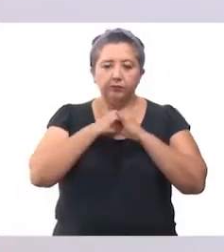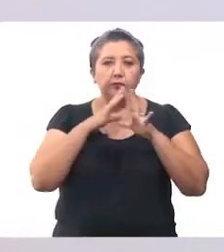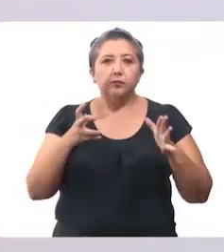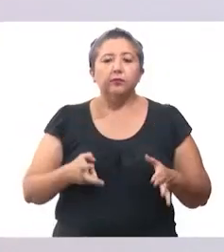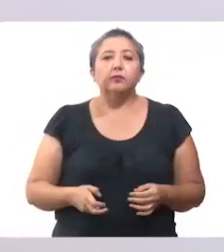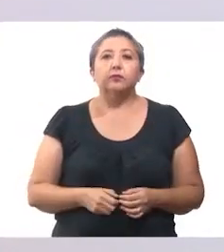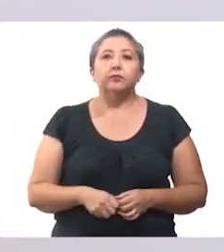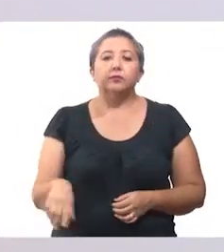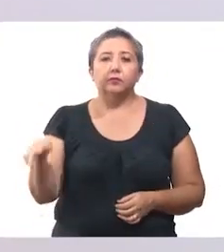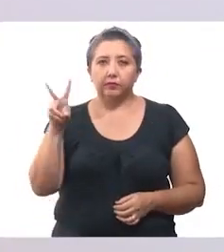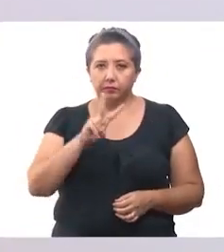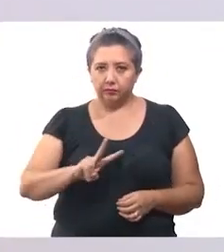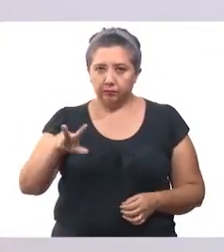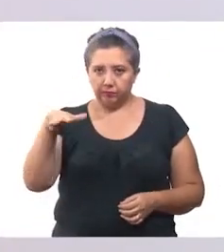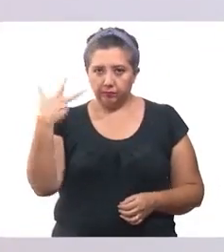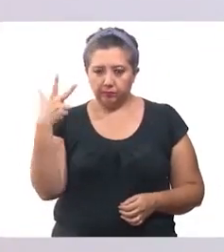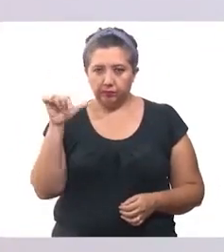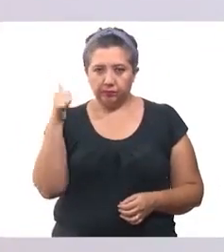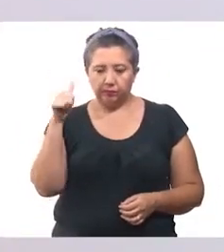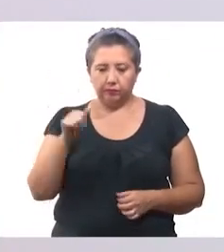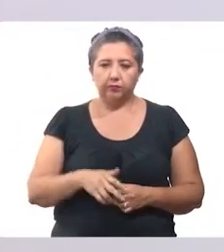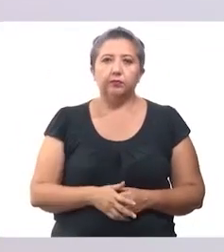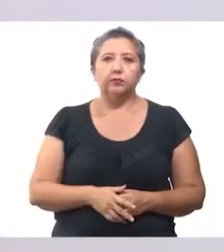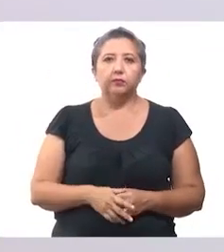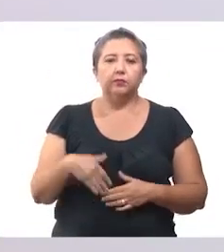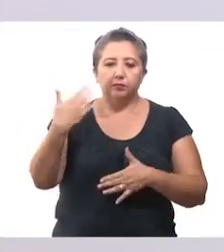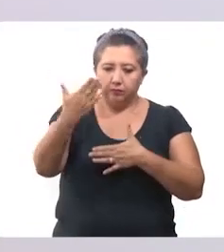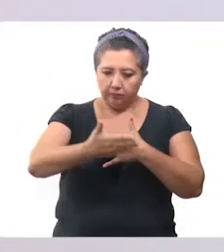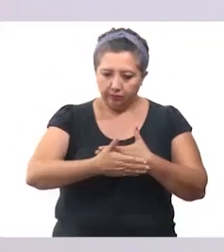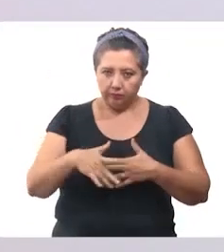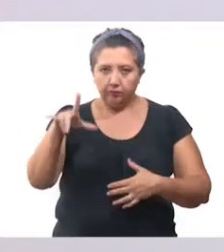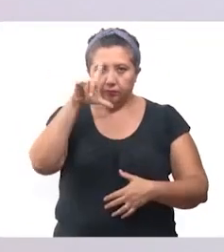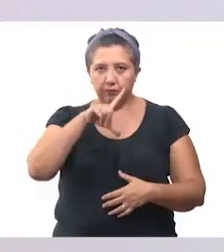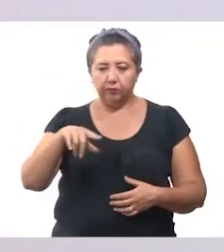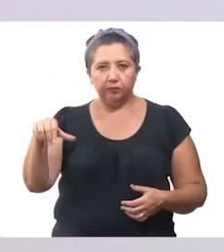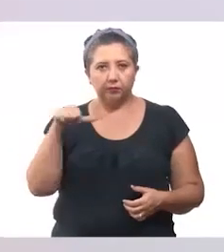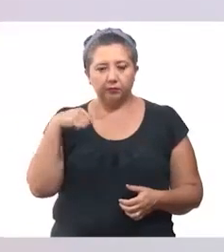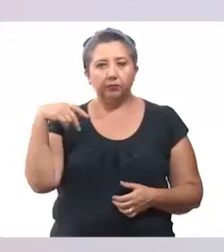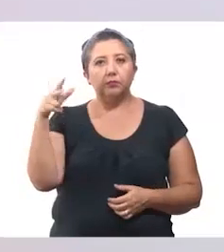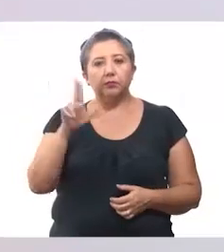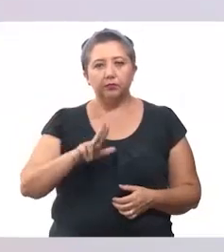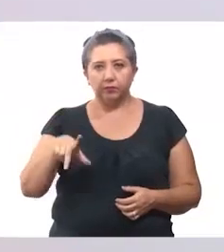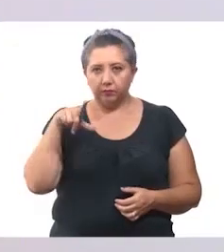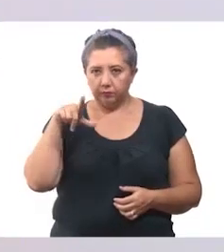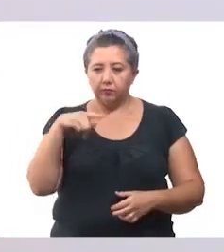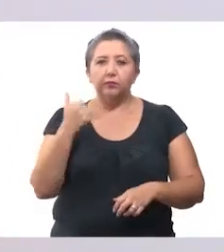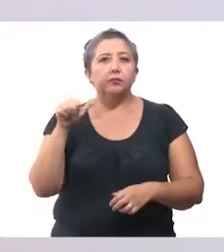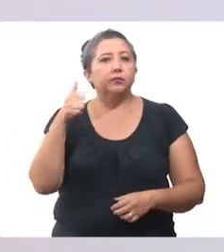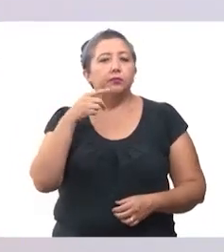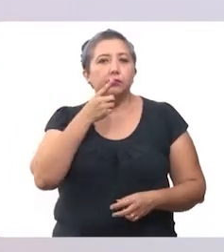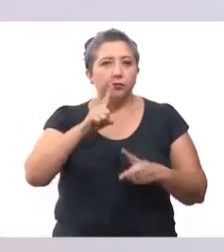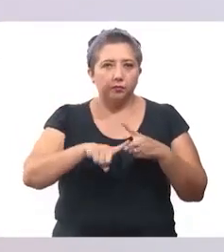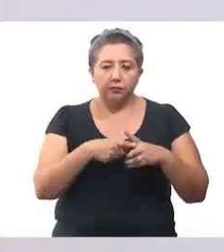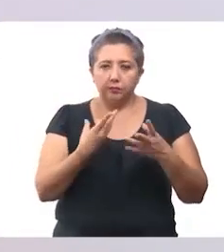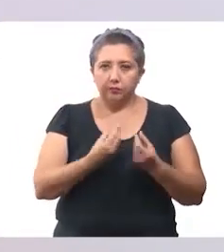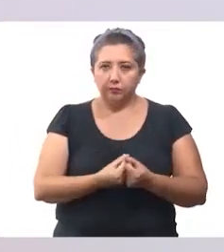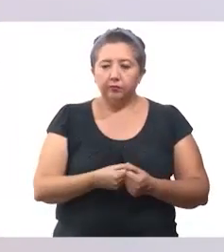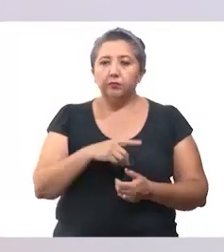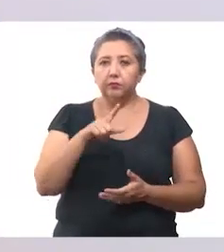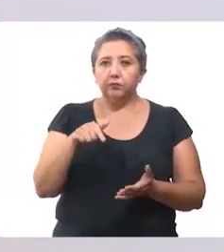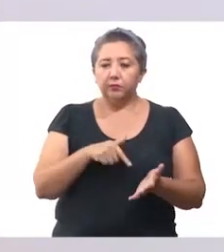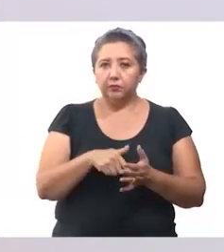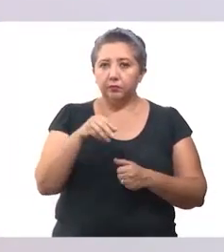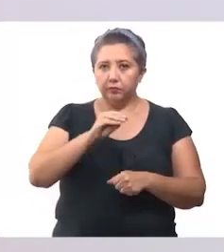es el parte médico de este viernes 13 de agosto. El próximo lunes 16 y el martes 17 de agosto iniciará en el